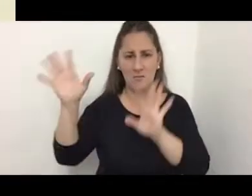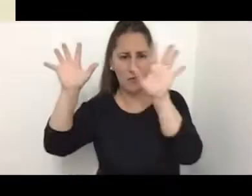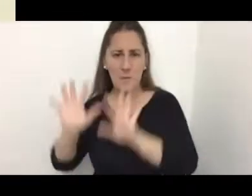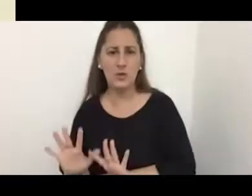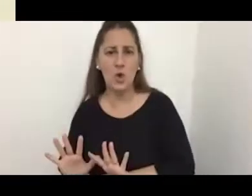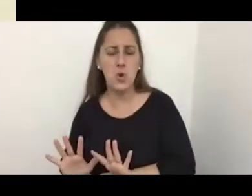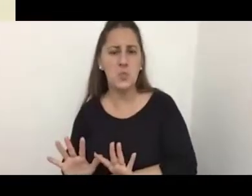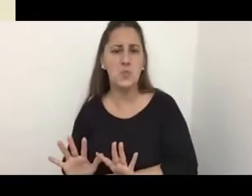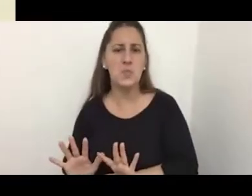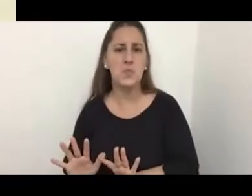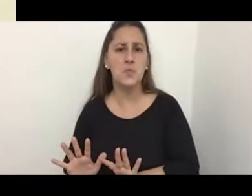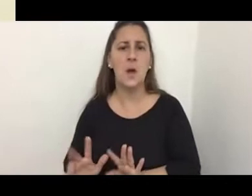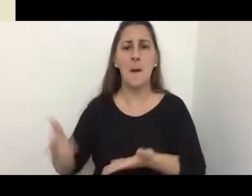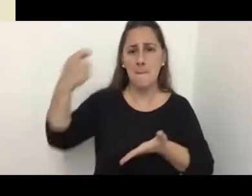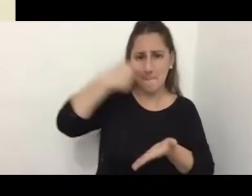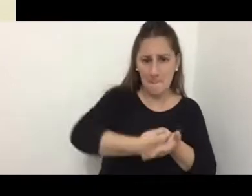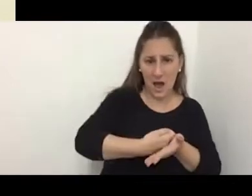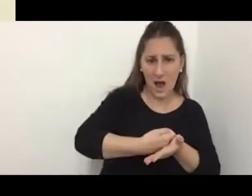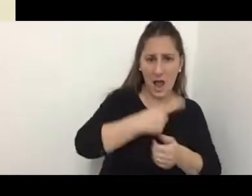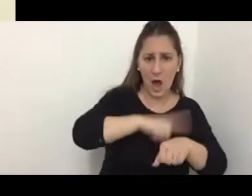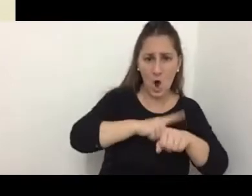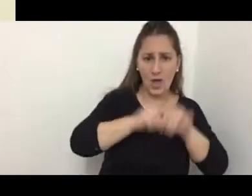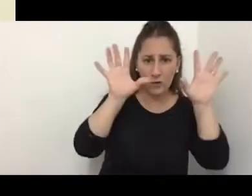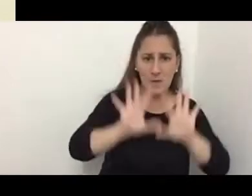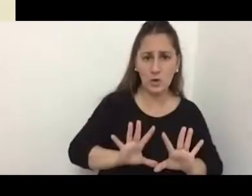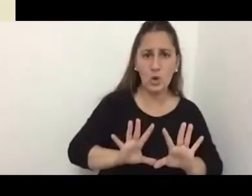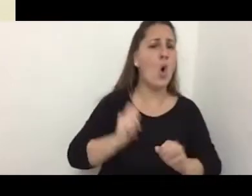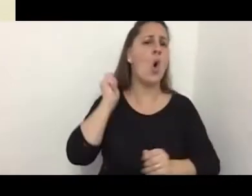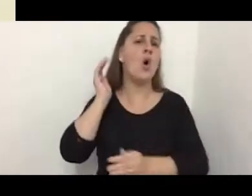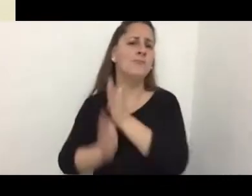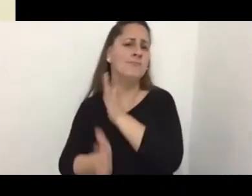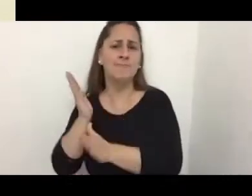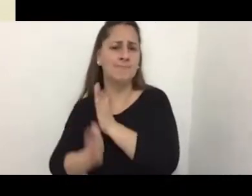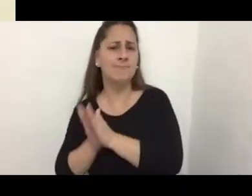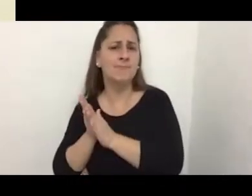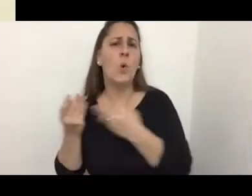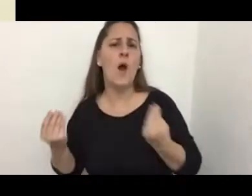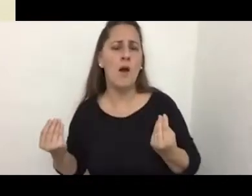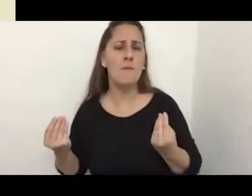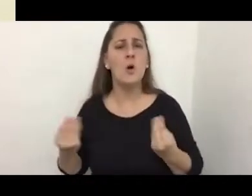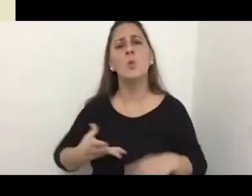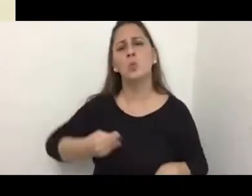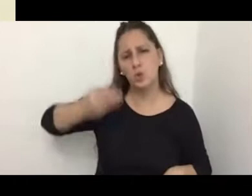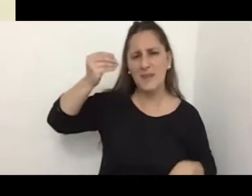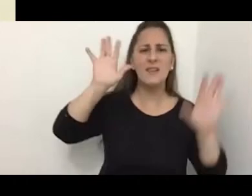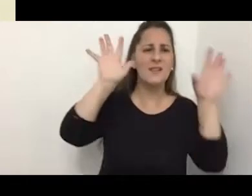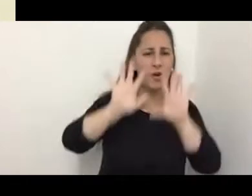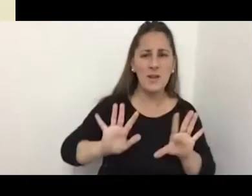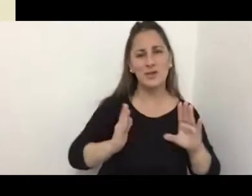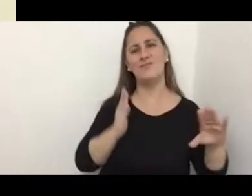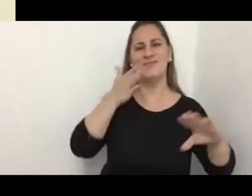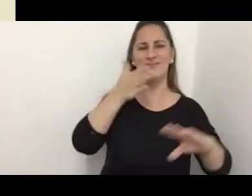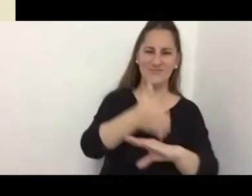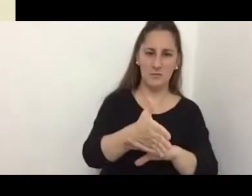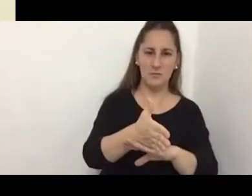¿Me la pagan o no me la pagan la hora de formación? Porque esto, en muchos lugares, bueno, hacer la formación, pero vas a la formación y te descuento la